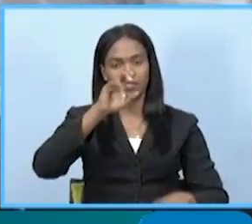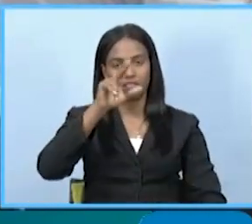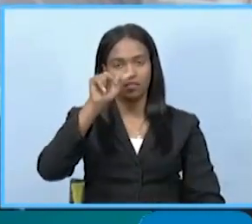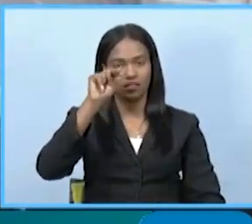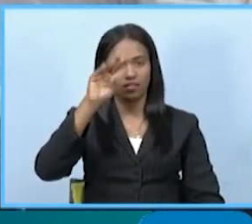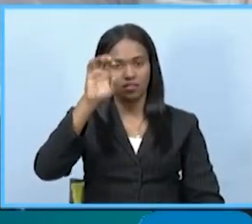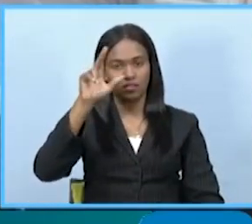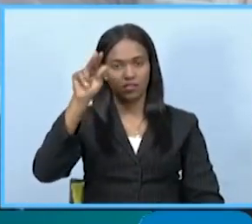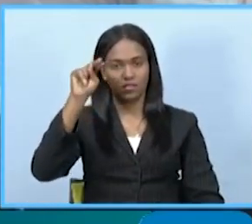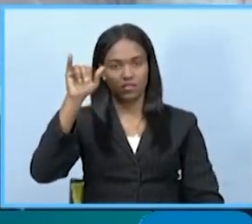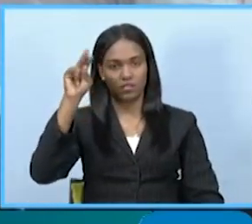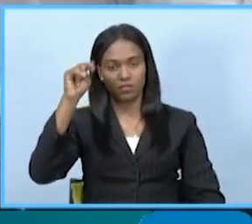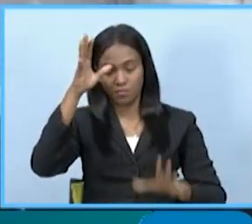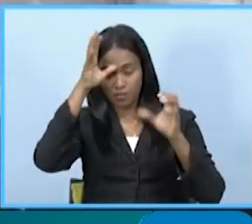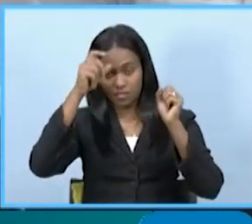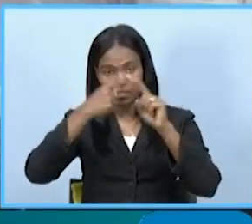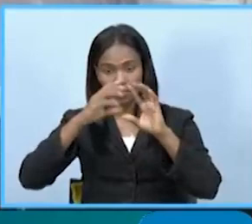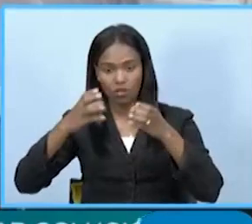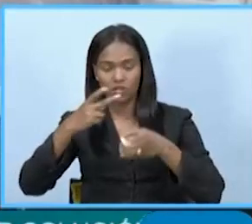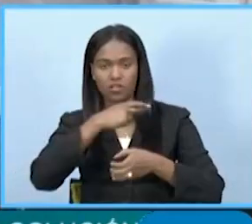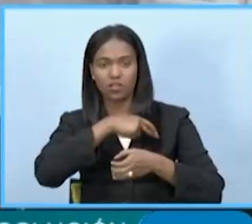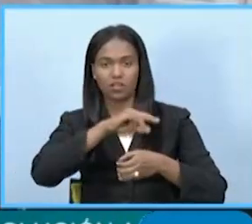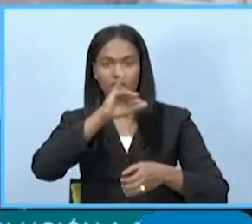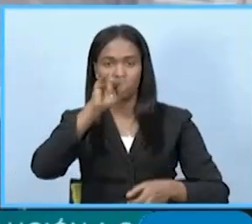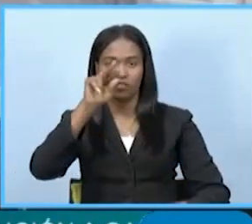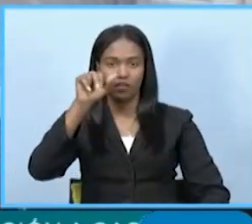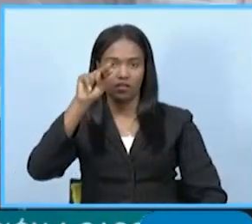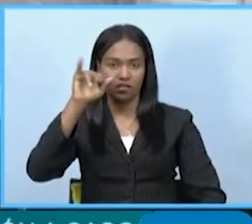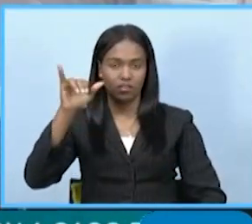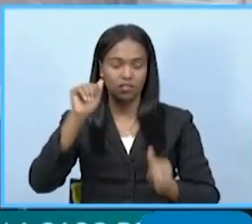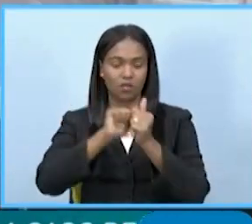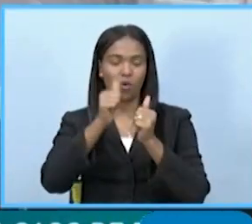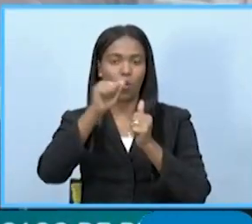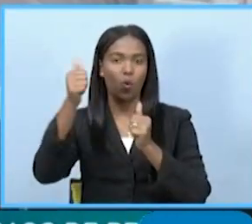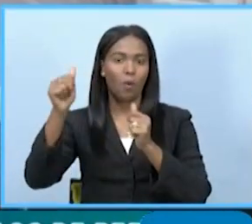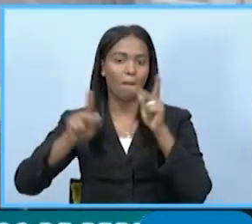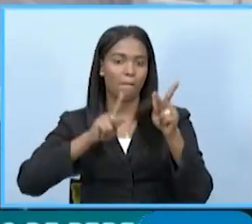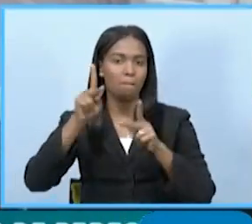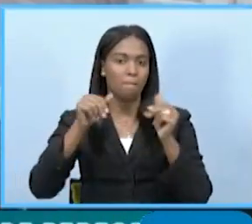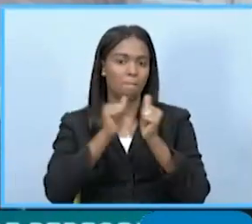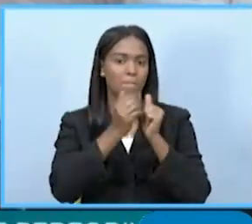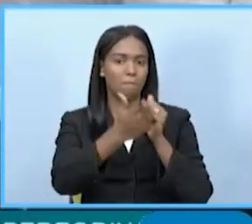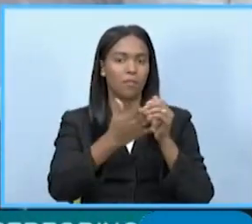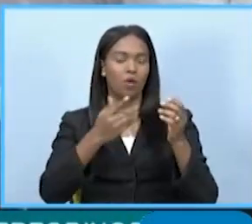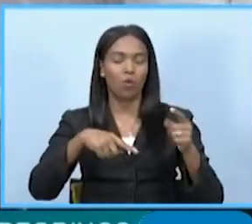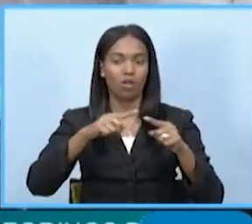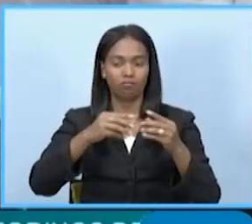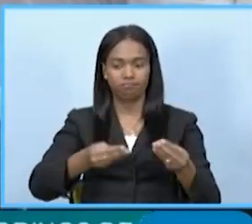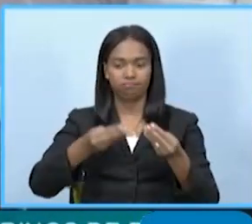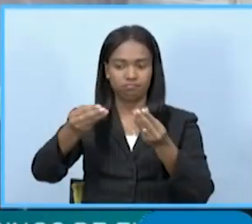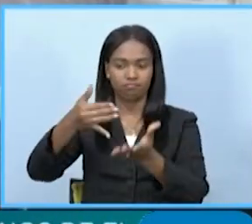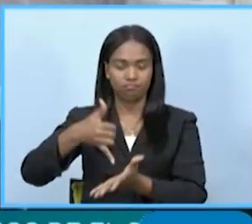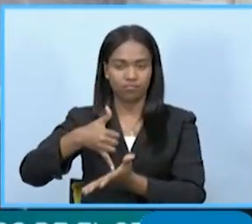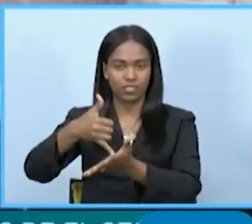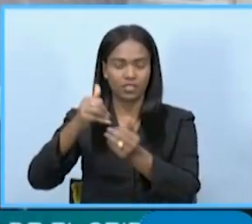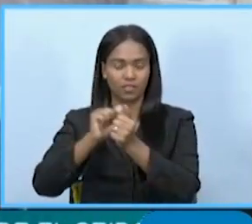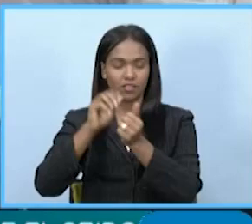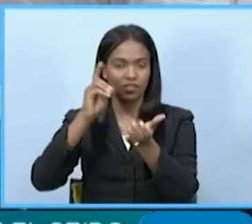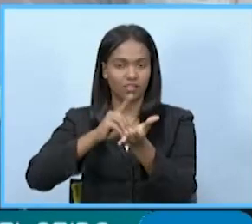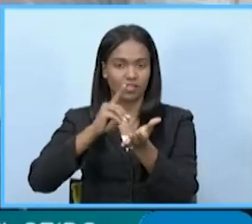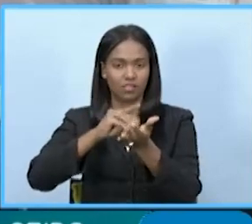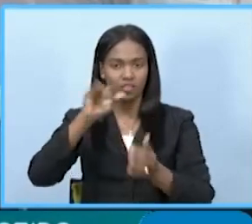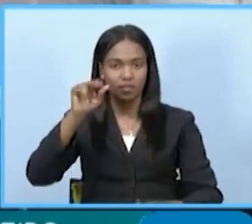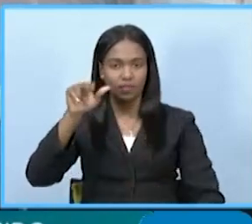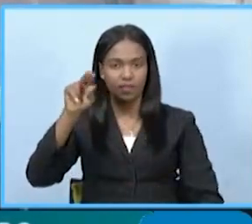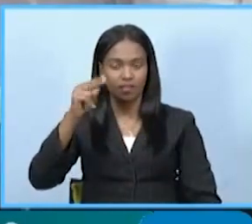Encarnación, el presidente del Consejo de Regidores Giovanni Adames y demás concejales. Durante la entrega, el edil y el doctor Giminian